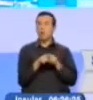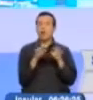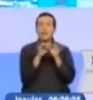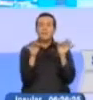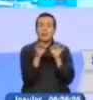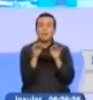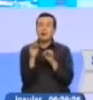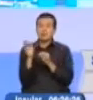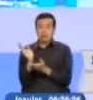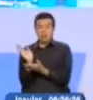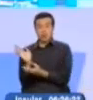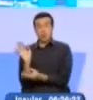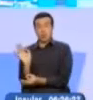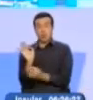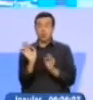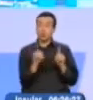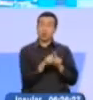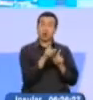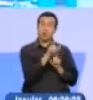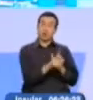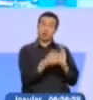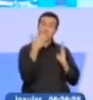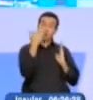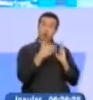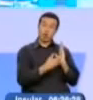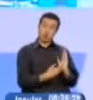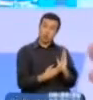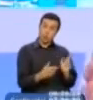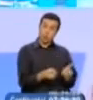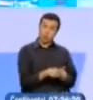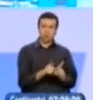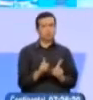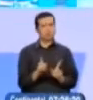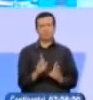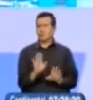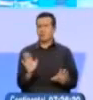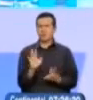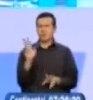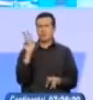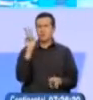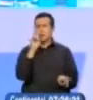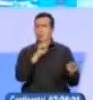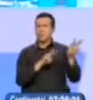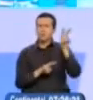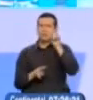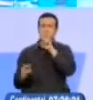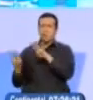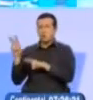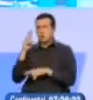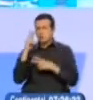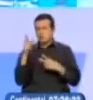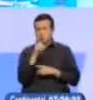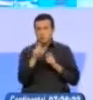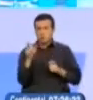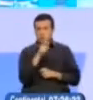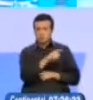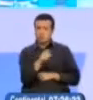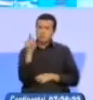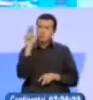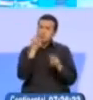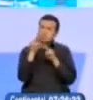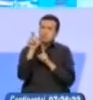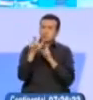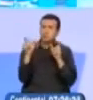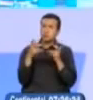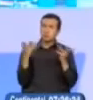fritas. Me parece que que hay una evaluación compleja de parte de los ciudadanos